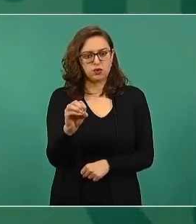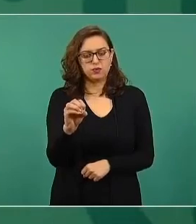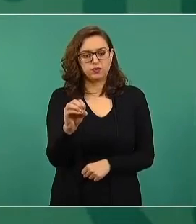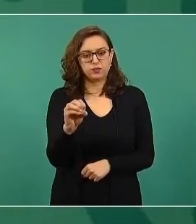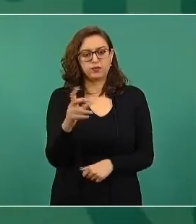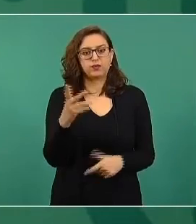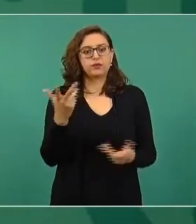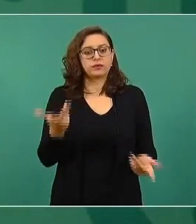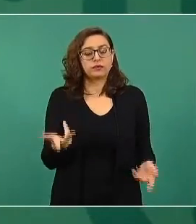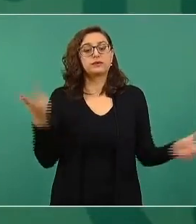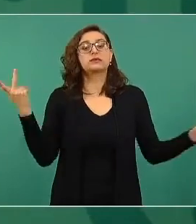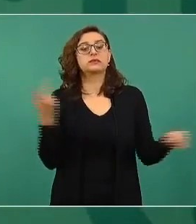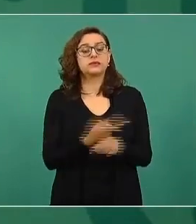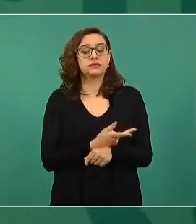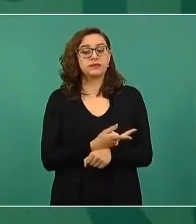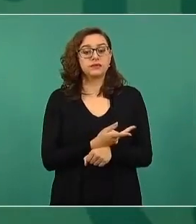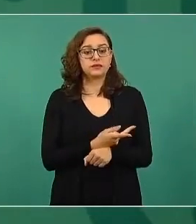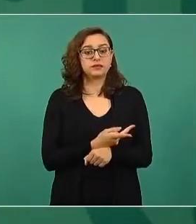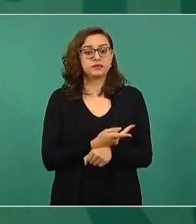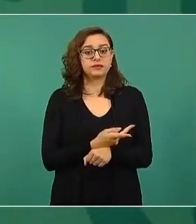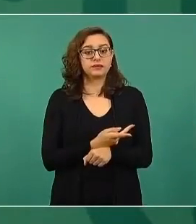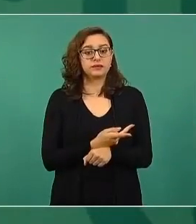como pago político,